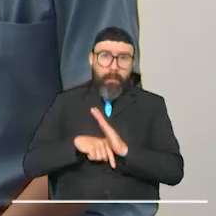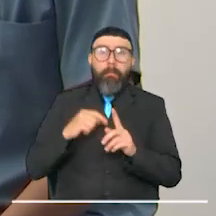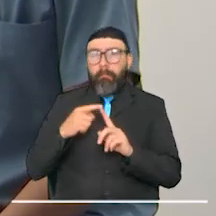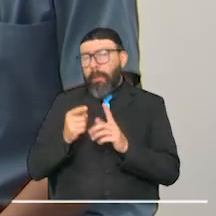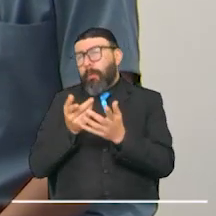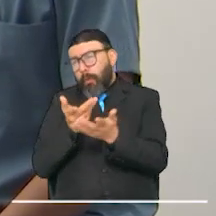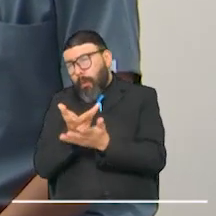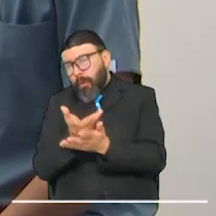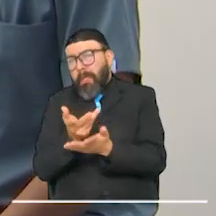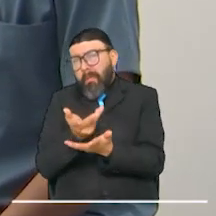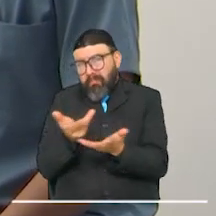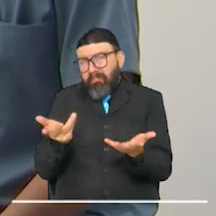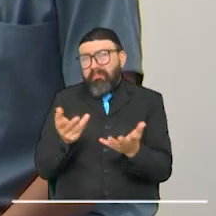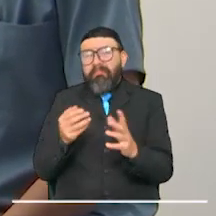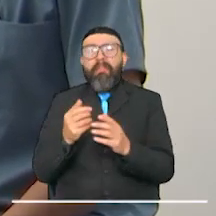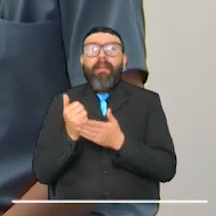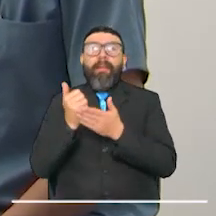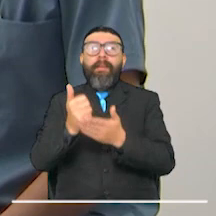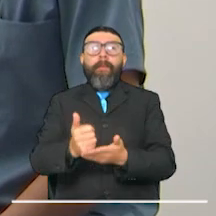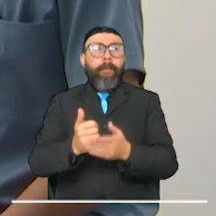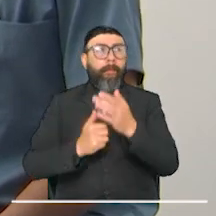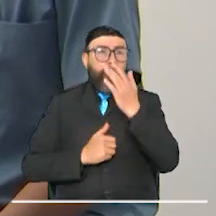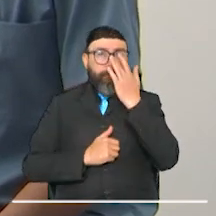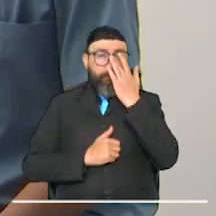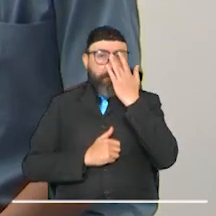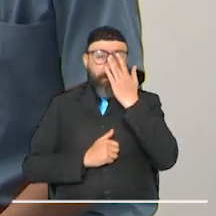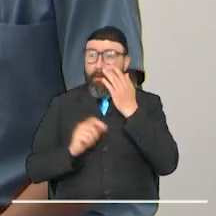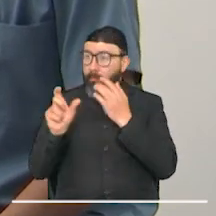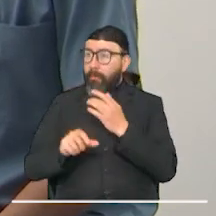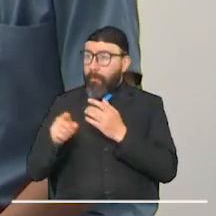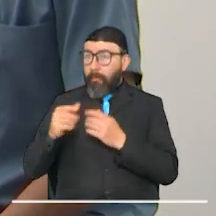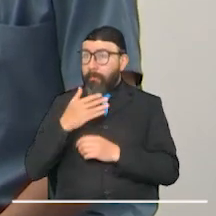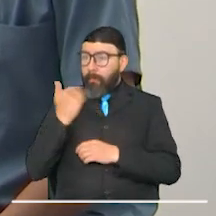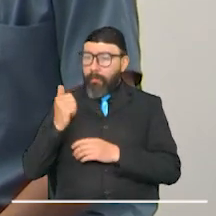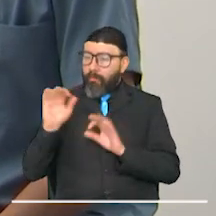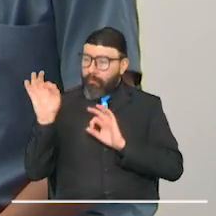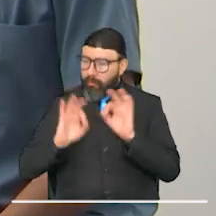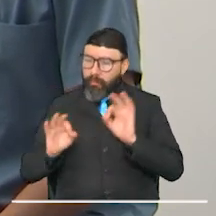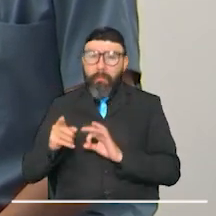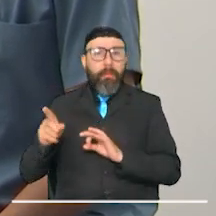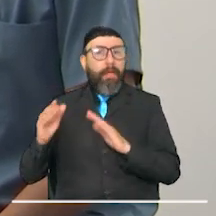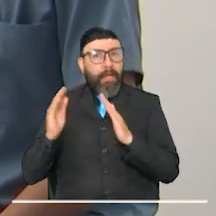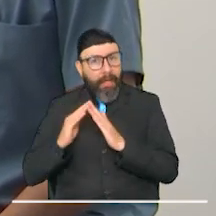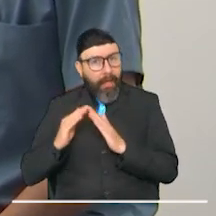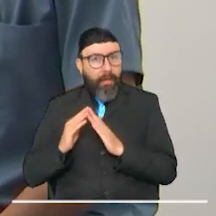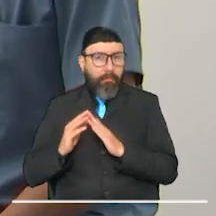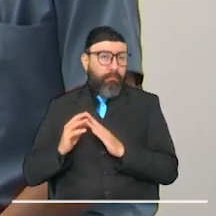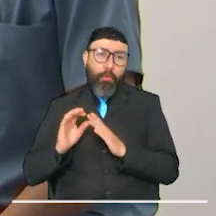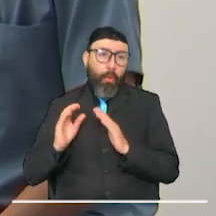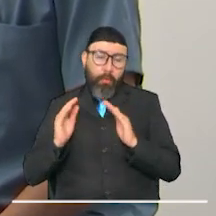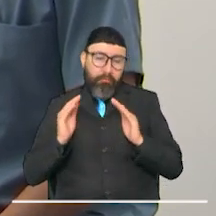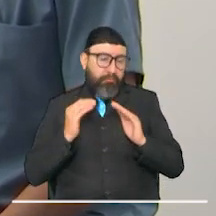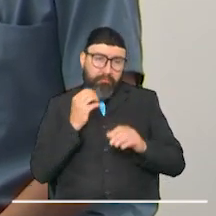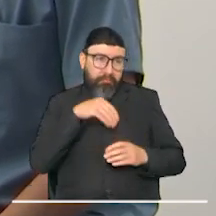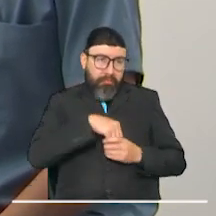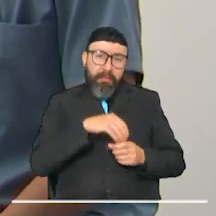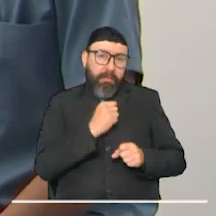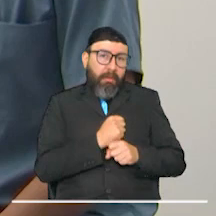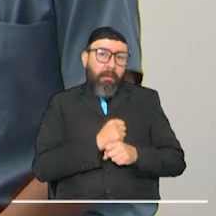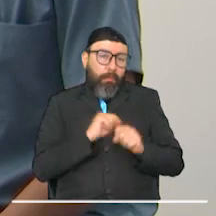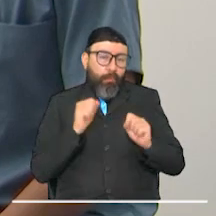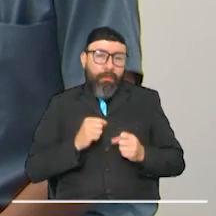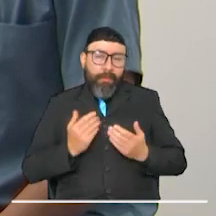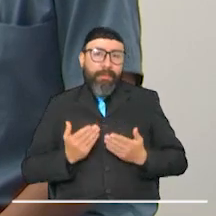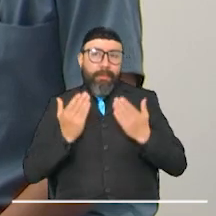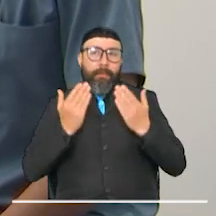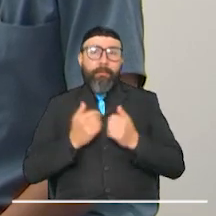esto a forma rápida el paciente puede llevarse una idea de lo que puedo hacer en la casa lo que puedo hacer en su puesto de trabajo bien Entonces